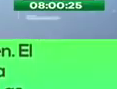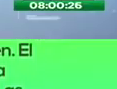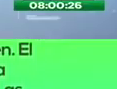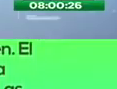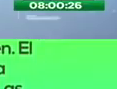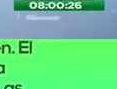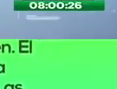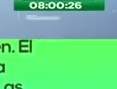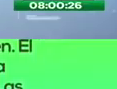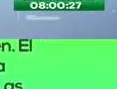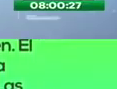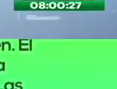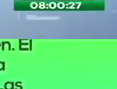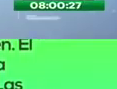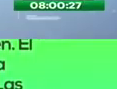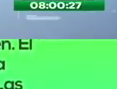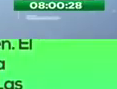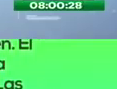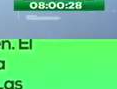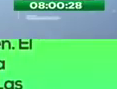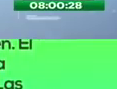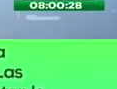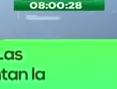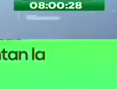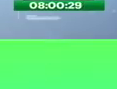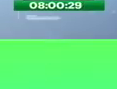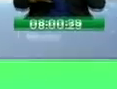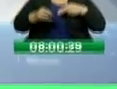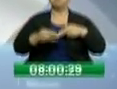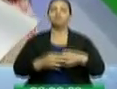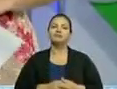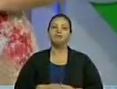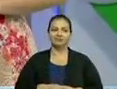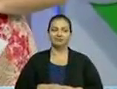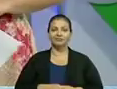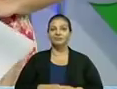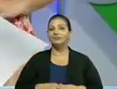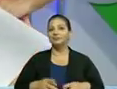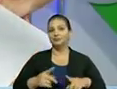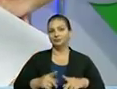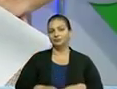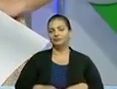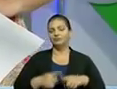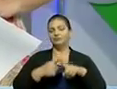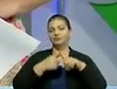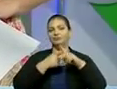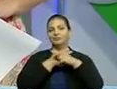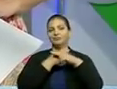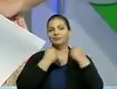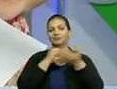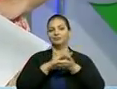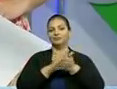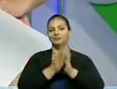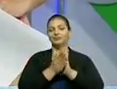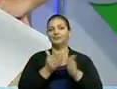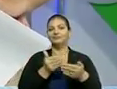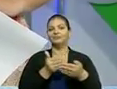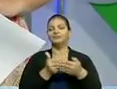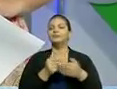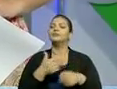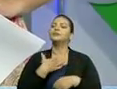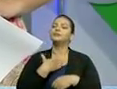el mes. Mes ido ya con esto, ¿no? Y otro que viene. Pasamos el apuntador. ¿Cómo está, Huguito? No tengo audio. Amigos